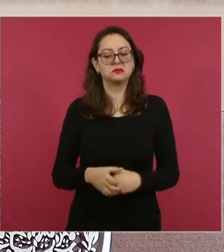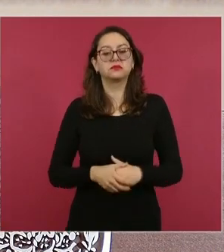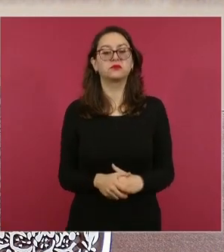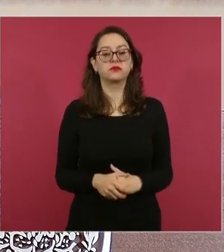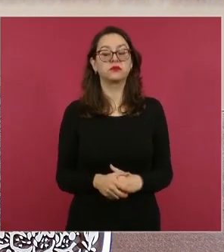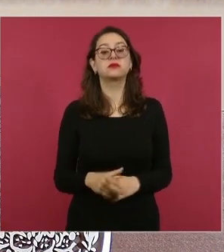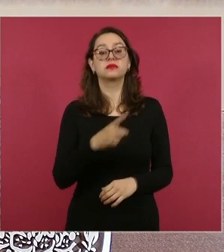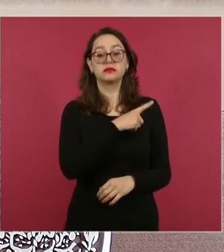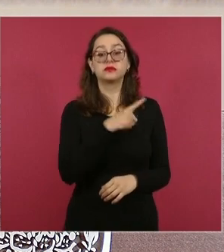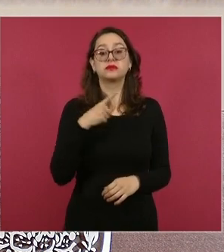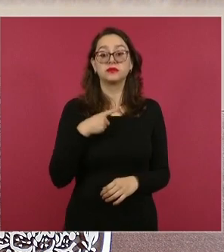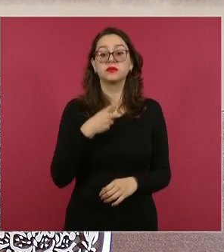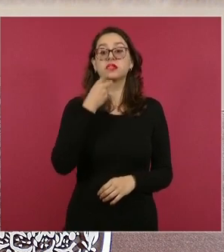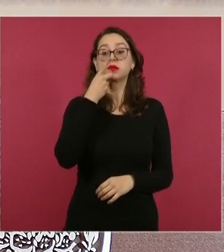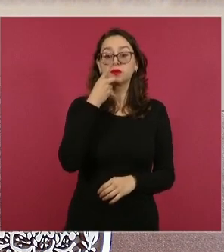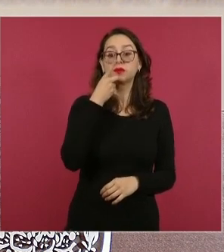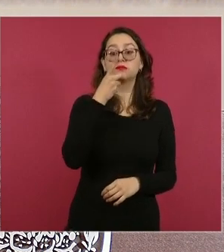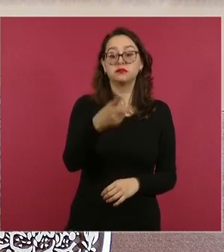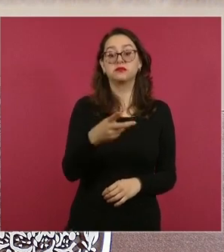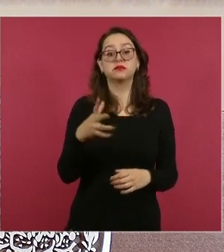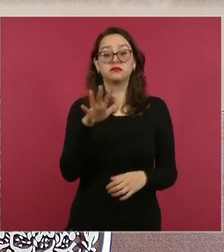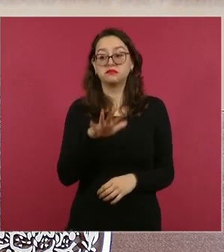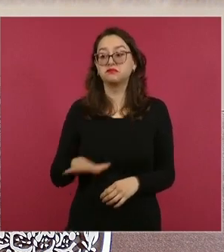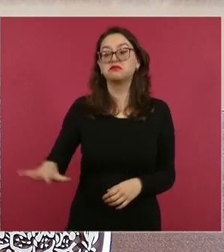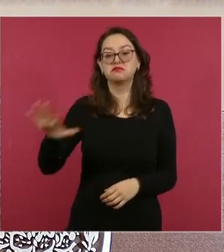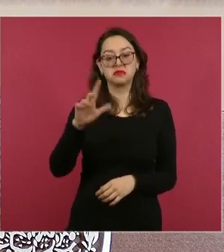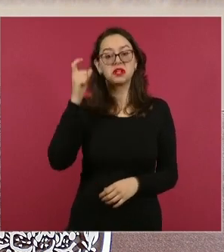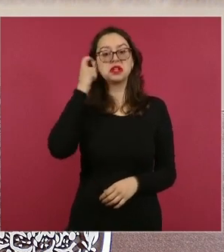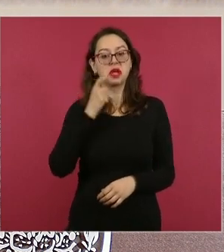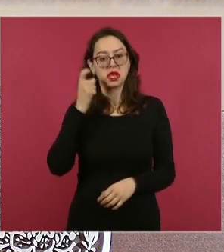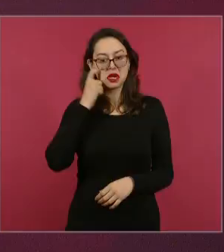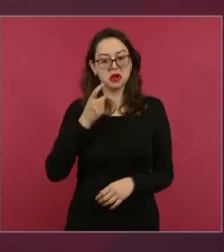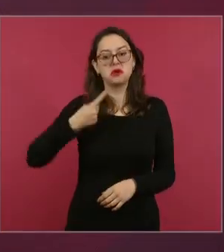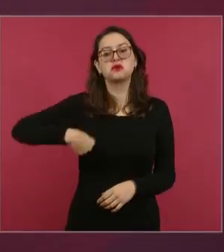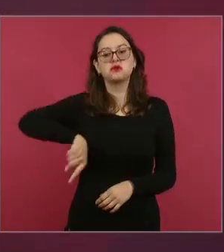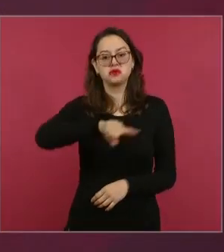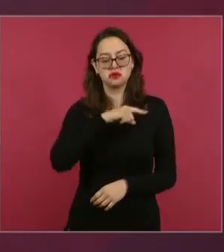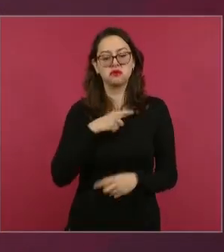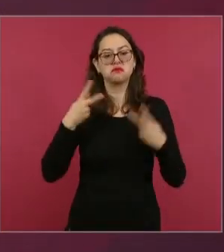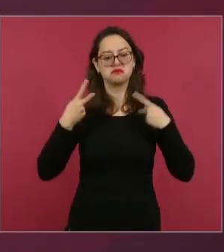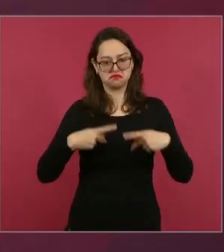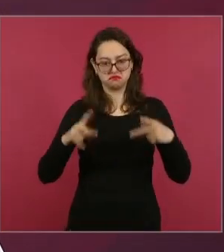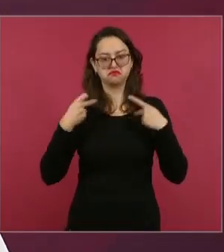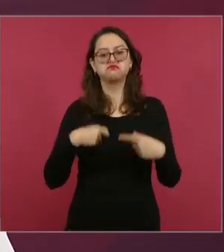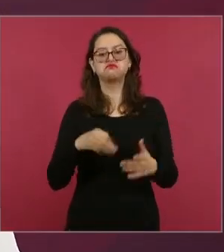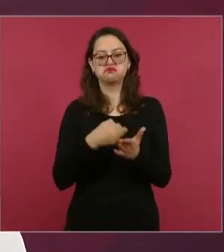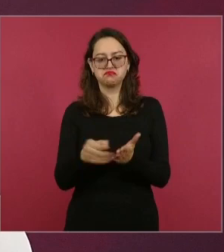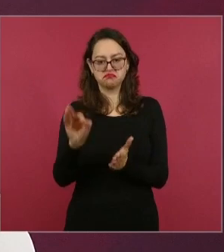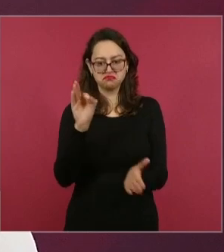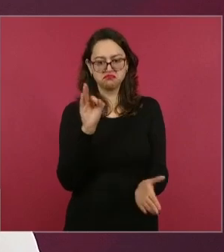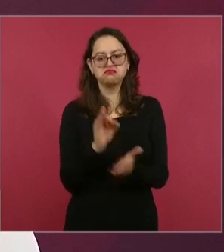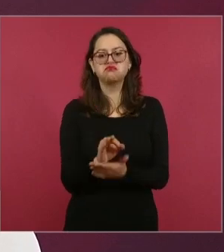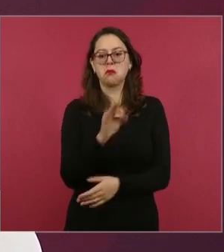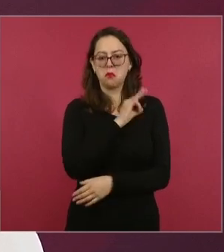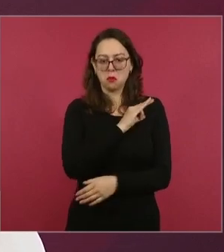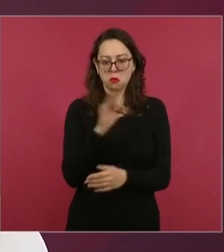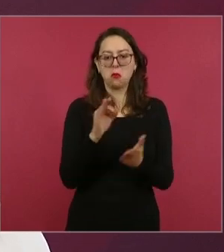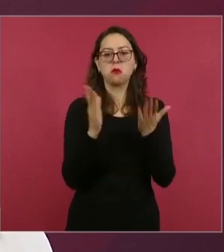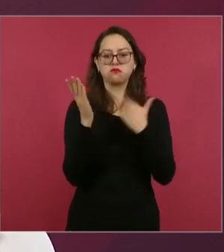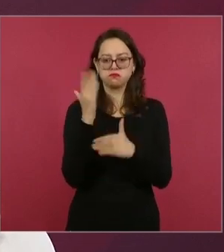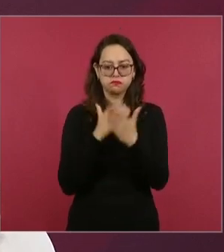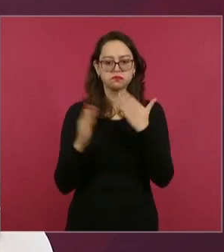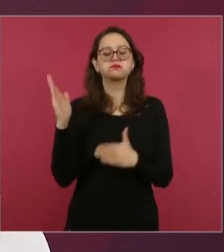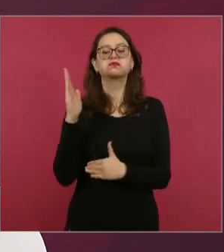decirles que los guerrerenses Somos un pueblo valiente es un pueblo que sabe levantarse ante